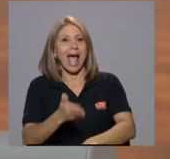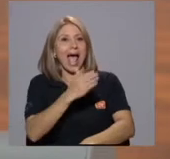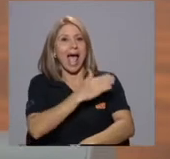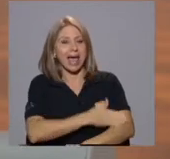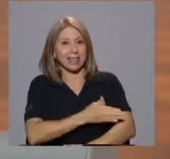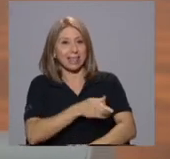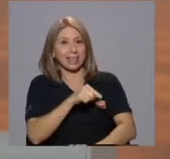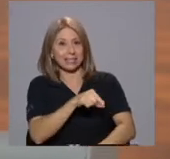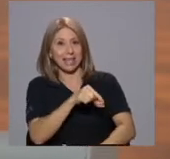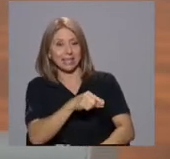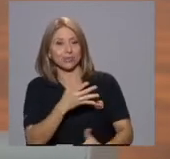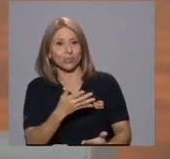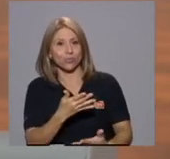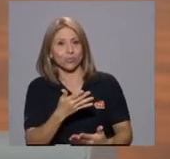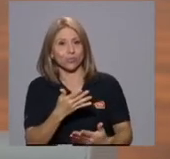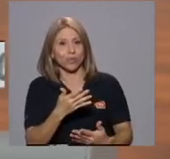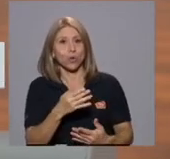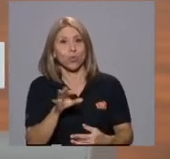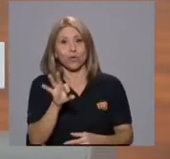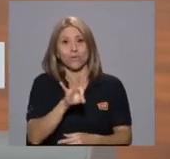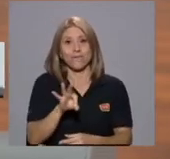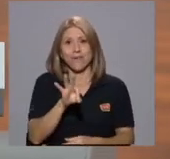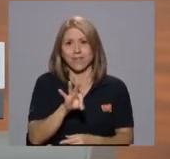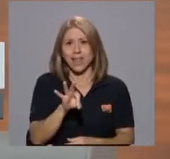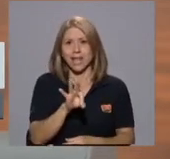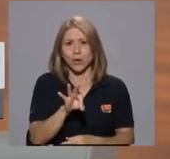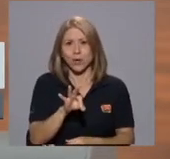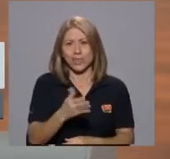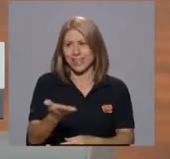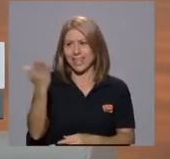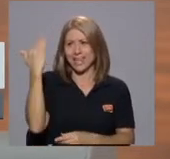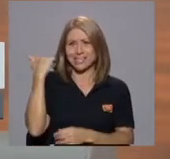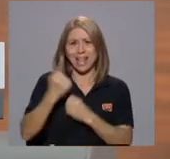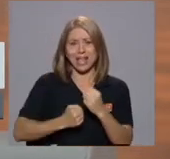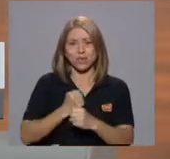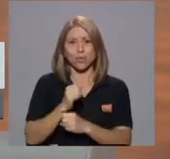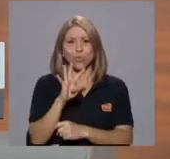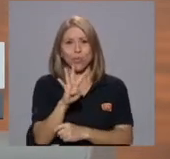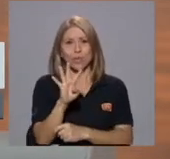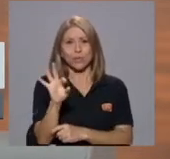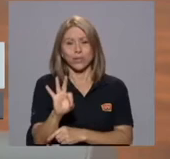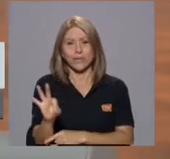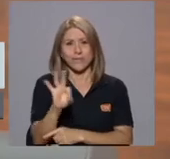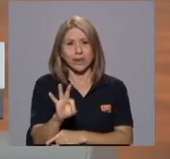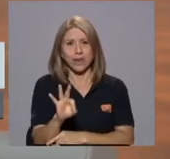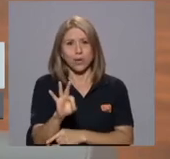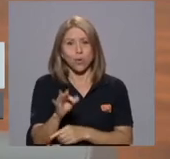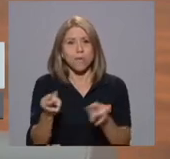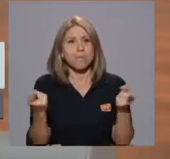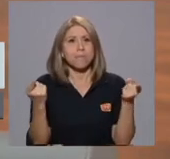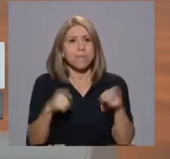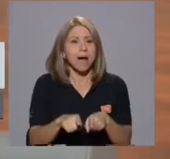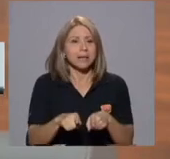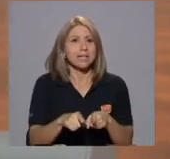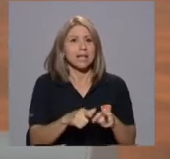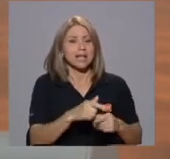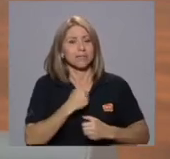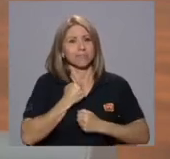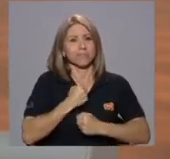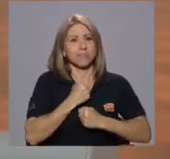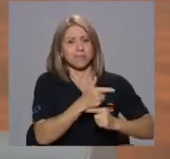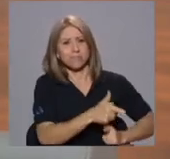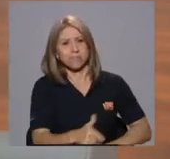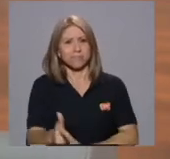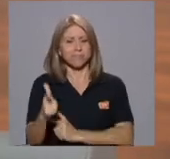fecha, que es cuando se produce en febrero de ese año, el 4 de febrero, un levantamiento armado, del cual, dicho